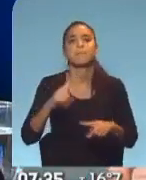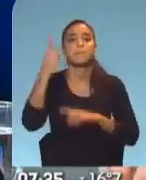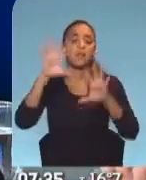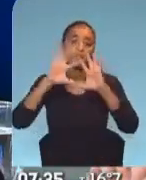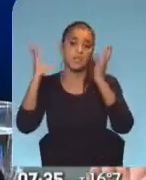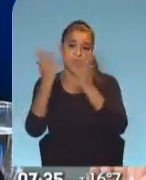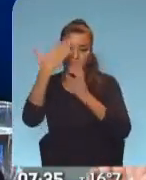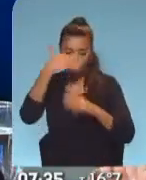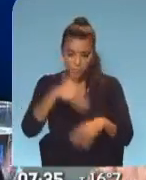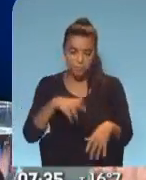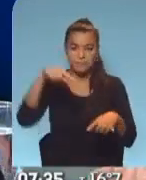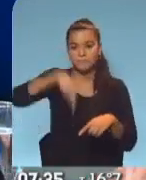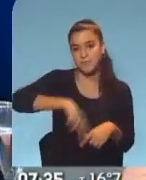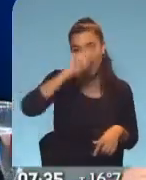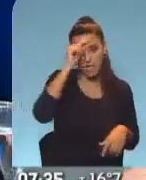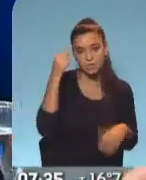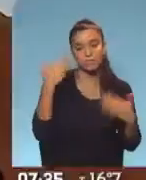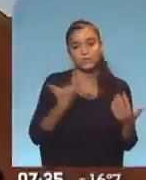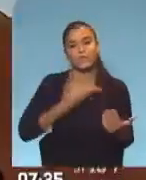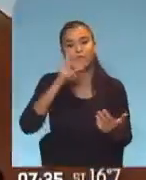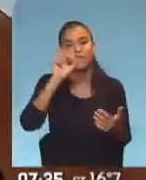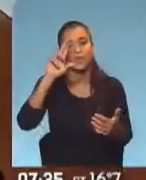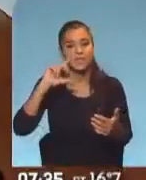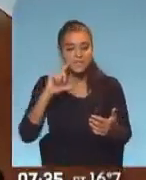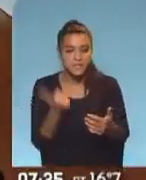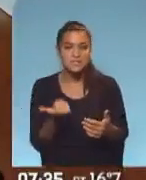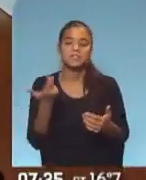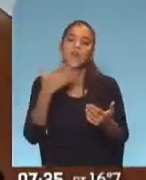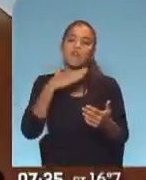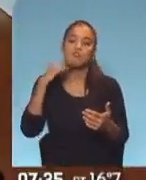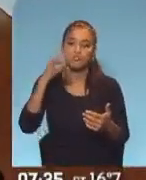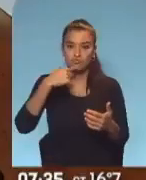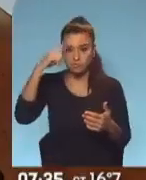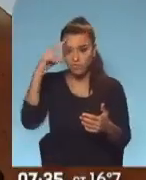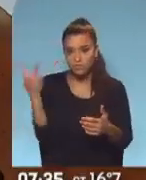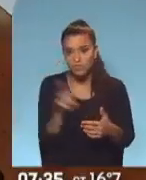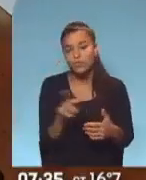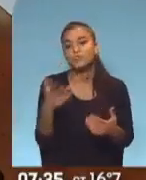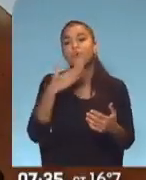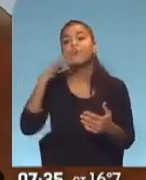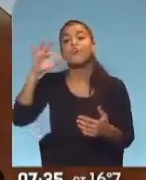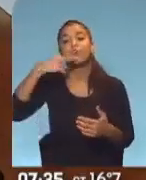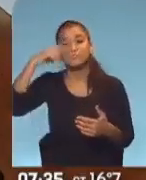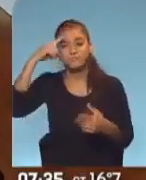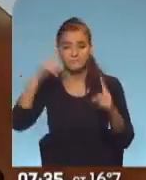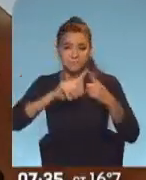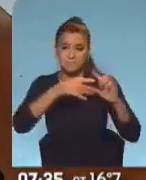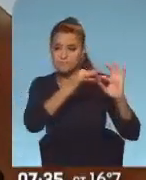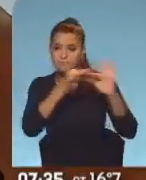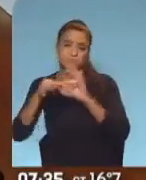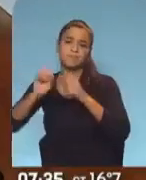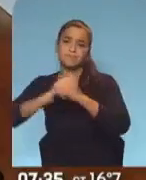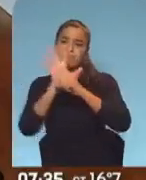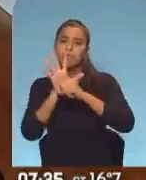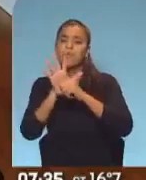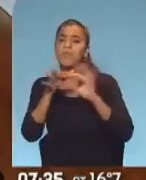después llegamos al impacto nacional. Por eso estamos con Florencia, por eso estamos con José Natanzón. A ver, José, ¿esto está relacionado directamente con el COVID-19 o no